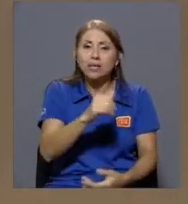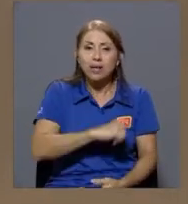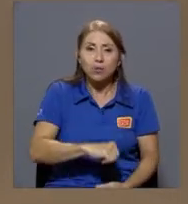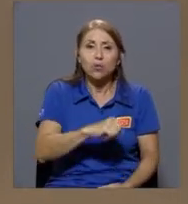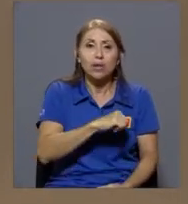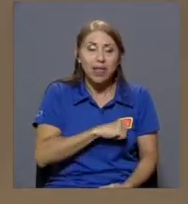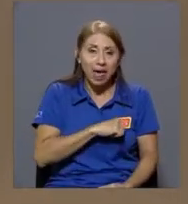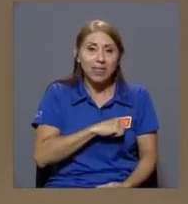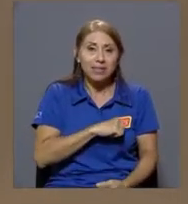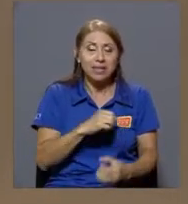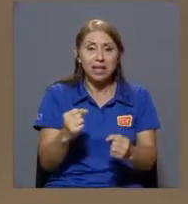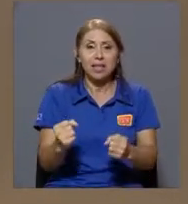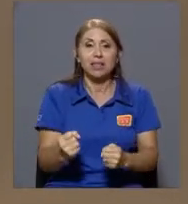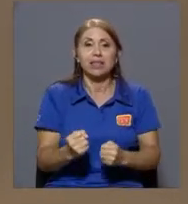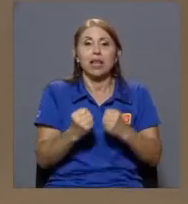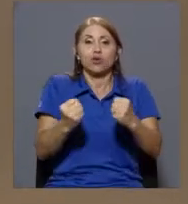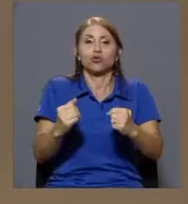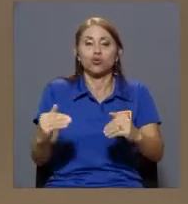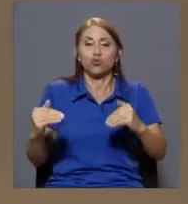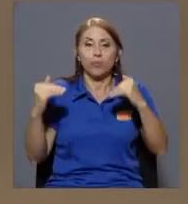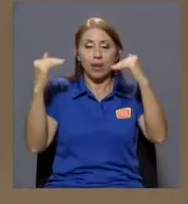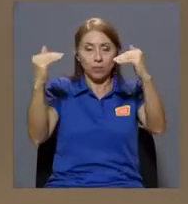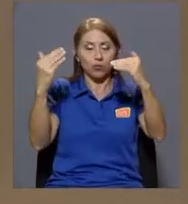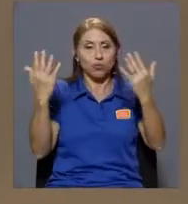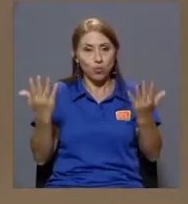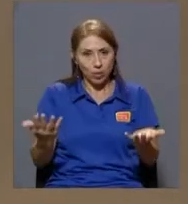como les gusta decir a los mexicanos,